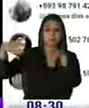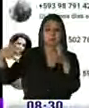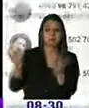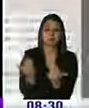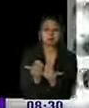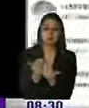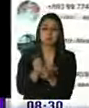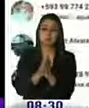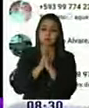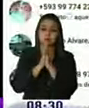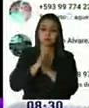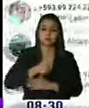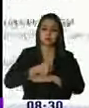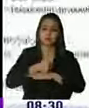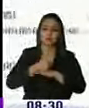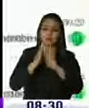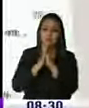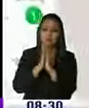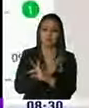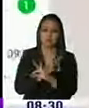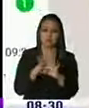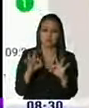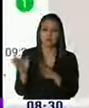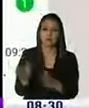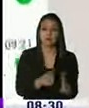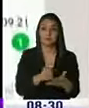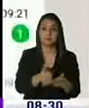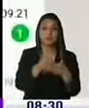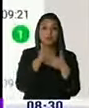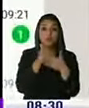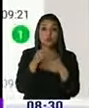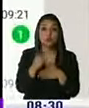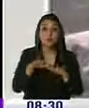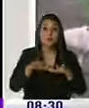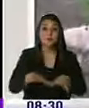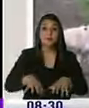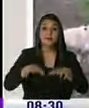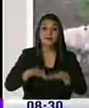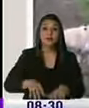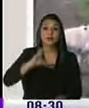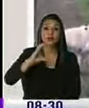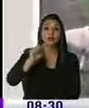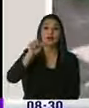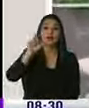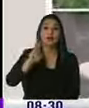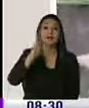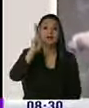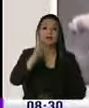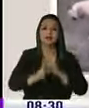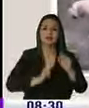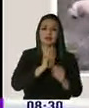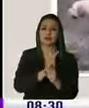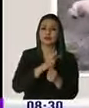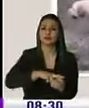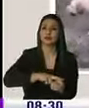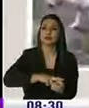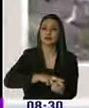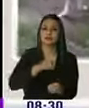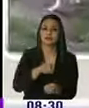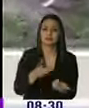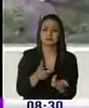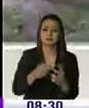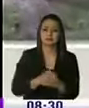favor, autoridades, les solicitamos la ayuda. Ayuda a encontrarla, se llama Kayla y tiene 3 añitos, es un labrador. Se perdió en el